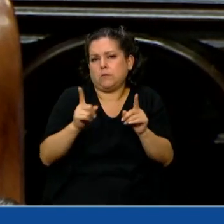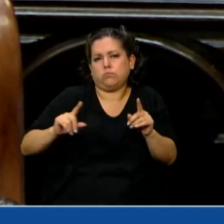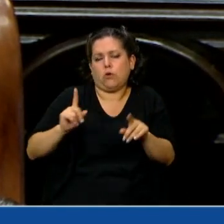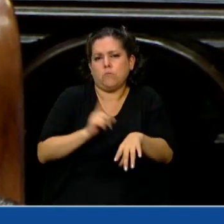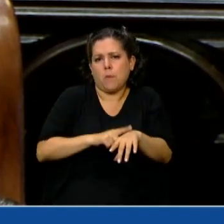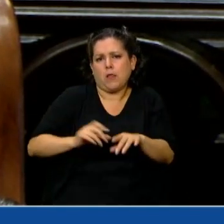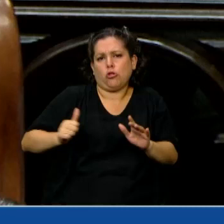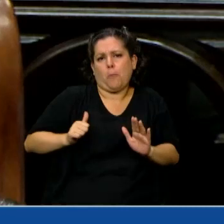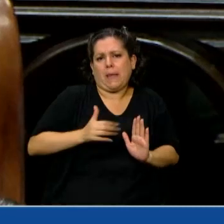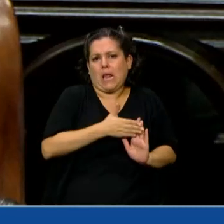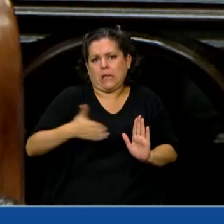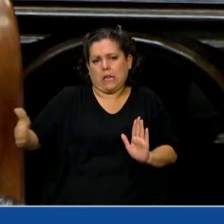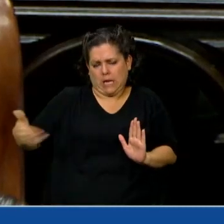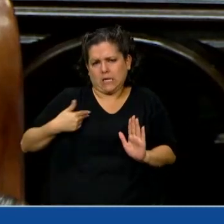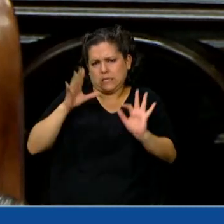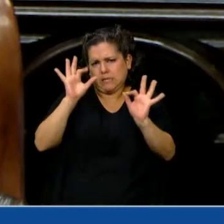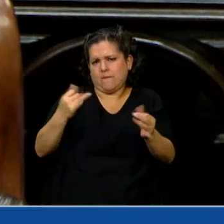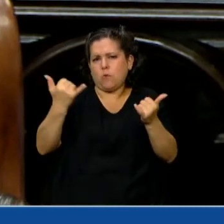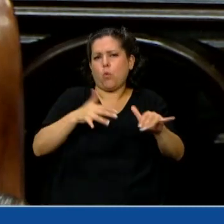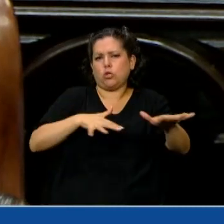militar. Todos sabemos que ha habido